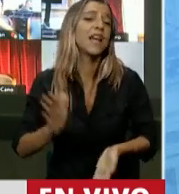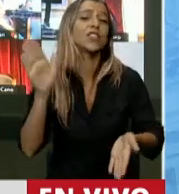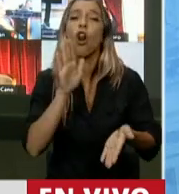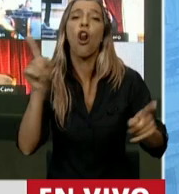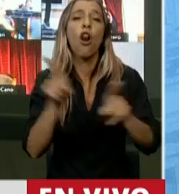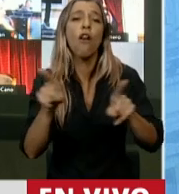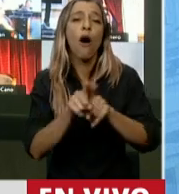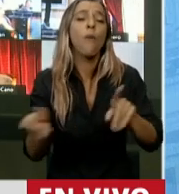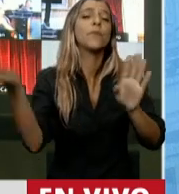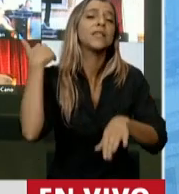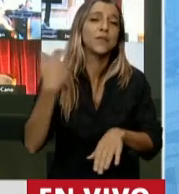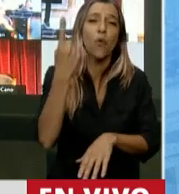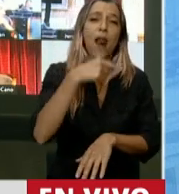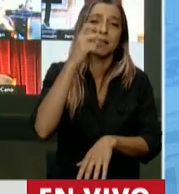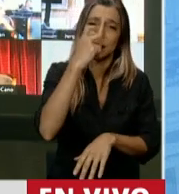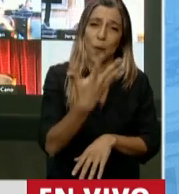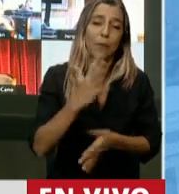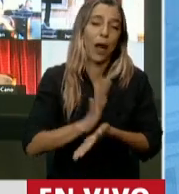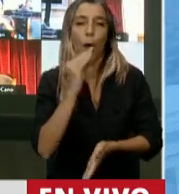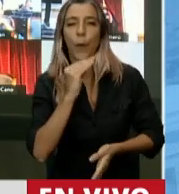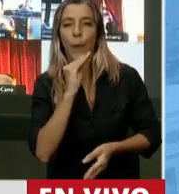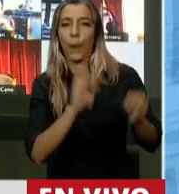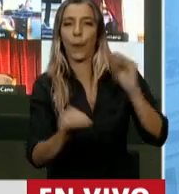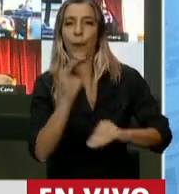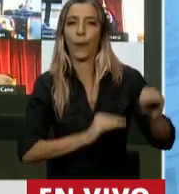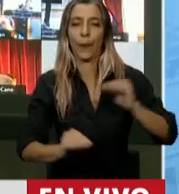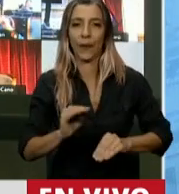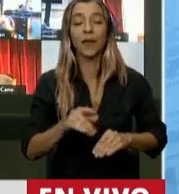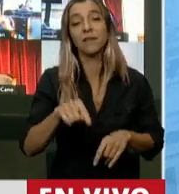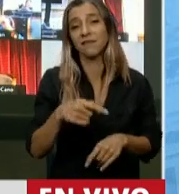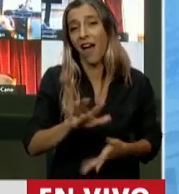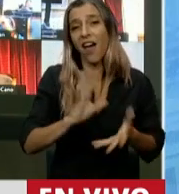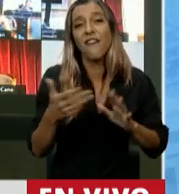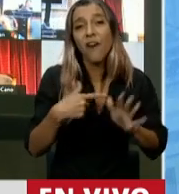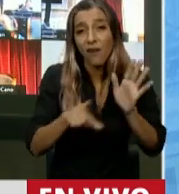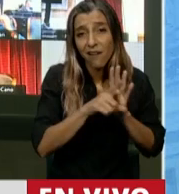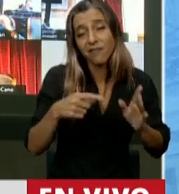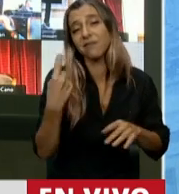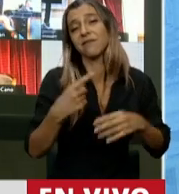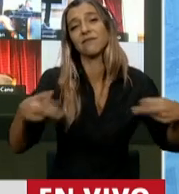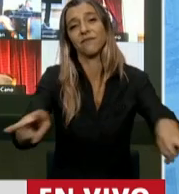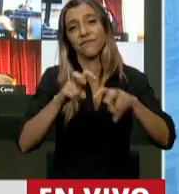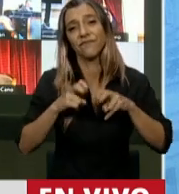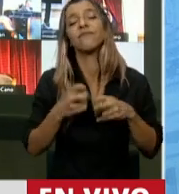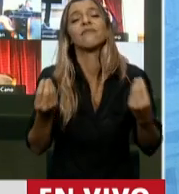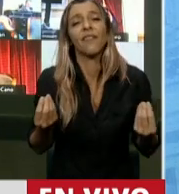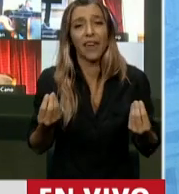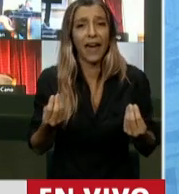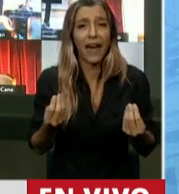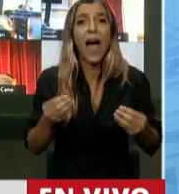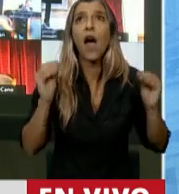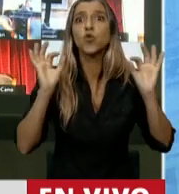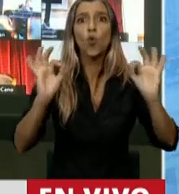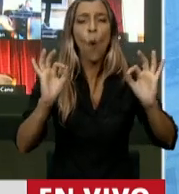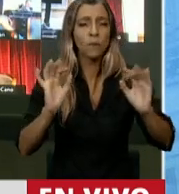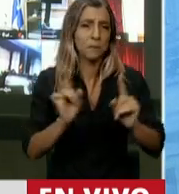disfrazada. Si lo que se va a recaudar con esta ley es un sencillo al lado de lo que tenemos que